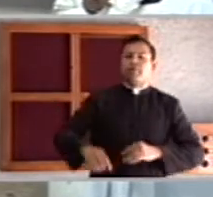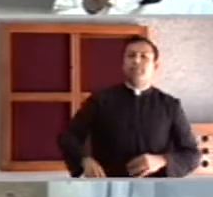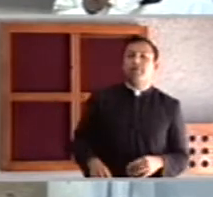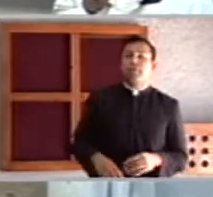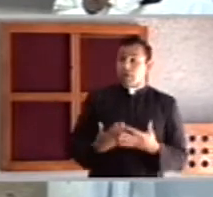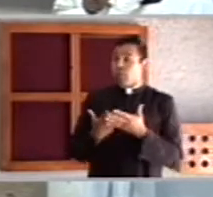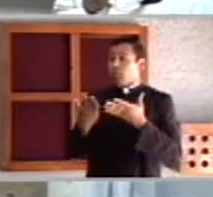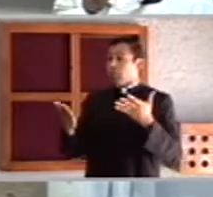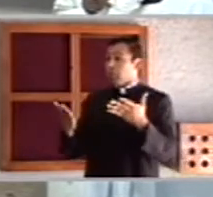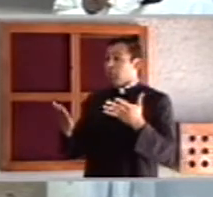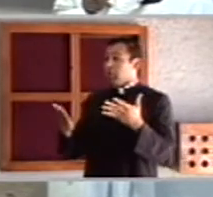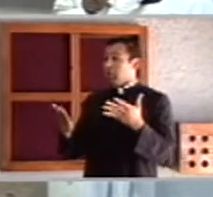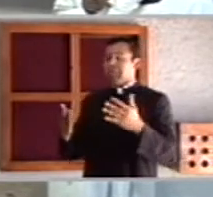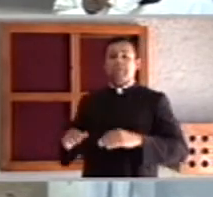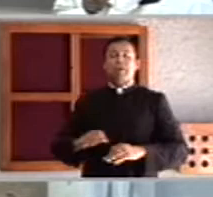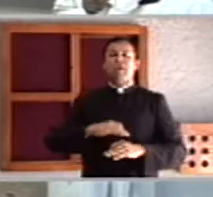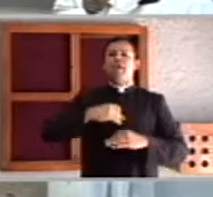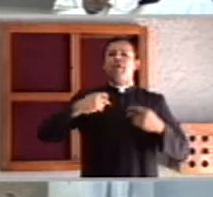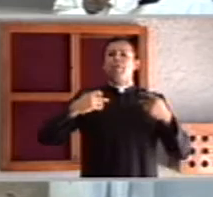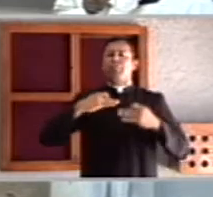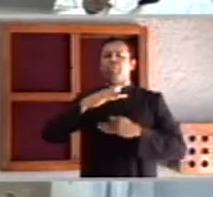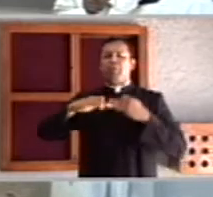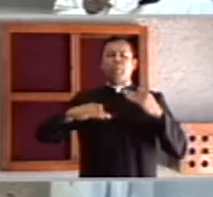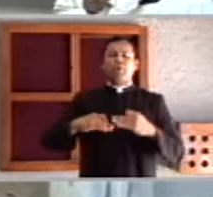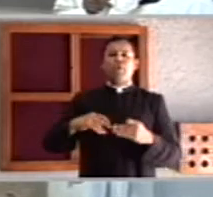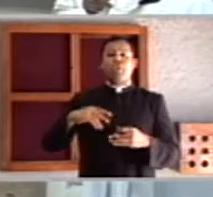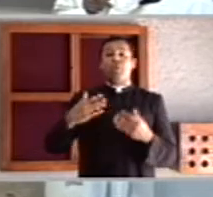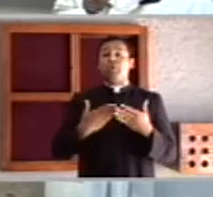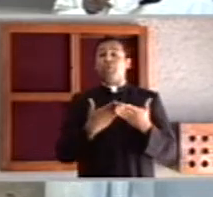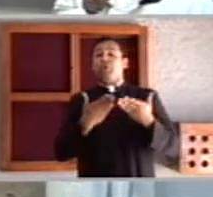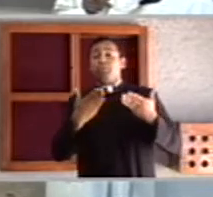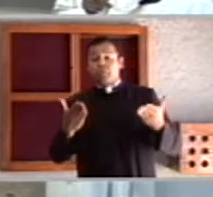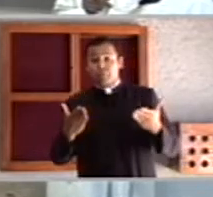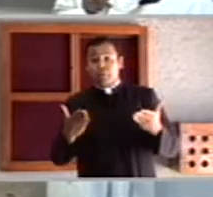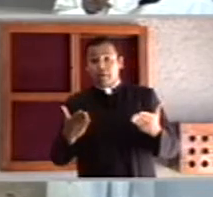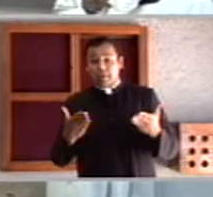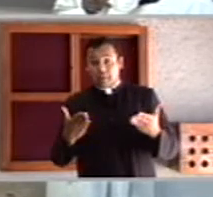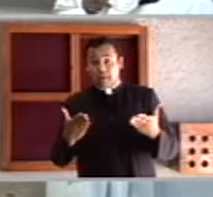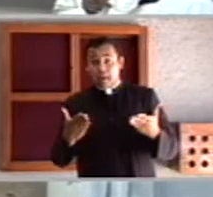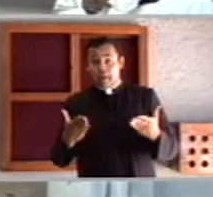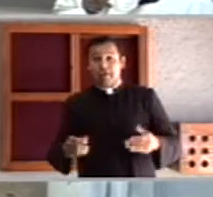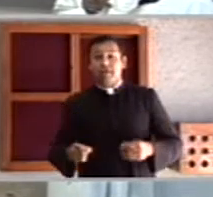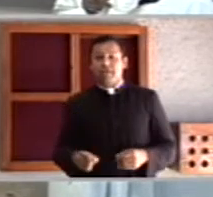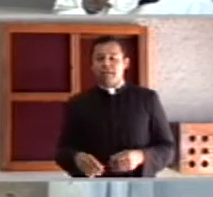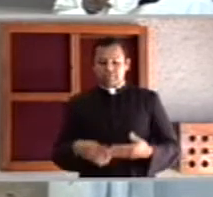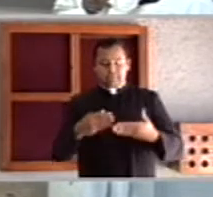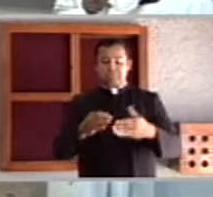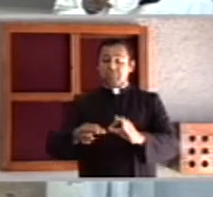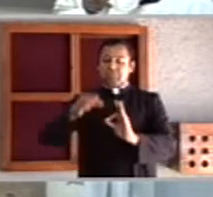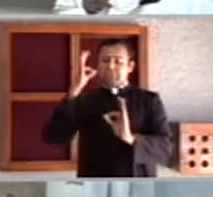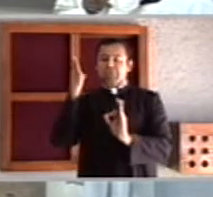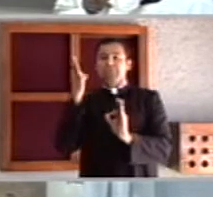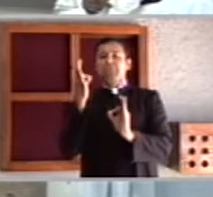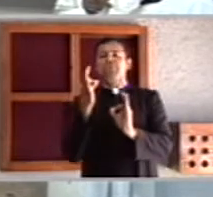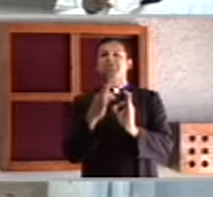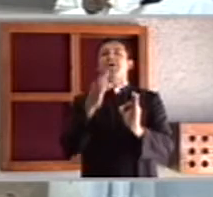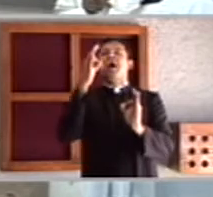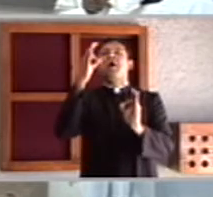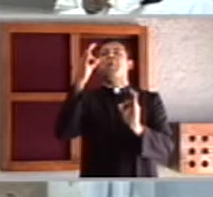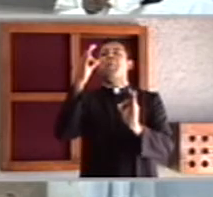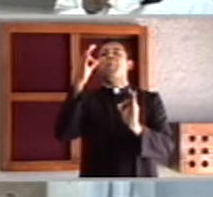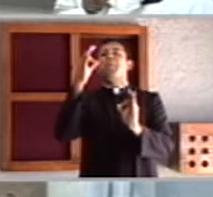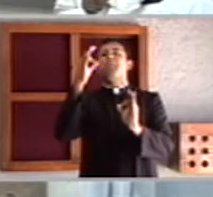Cepit autem dicere ad illos, hodie impleta esse